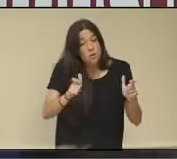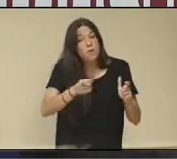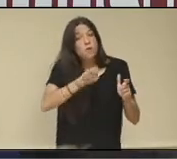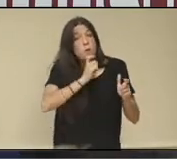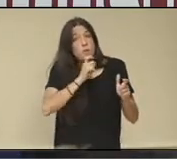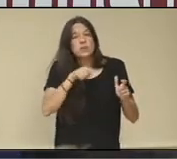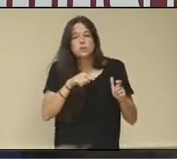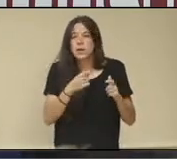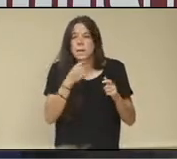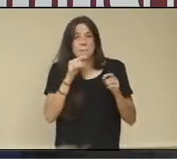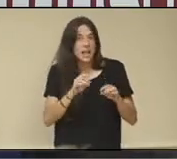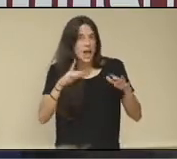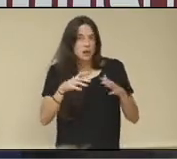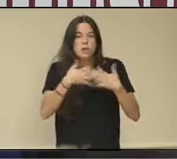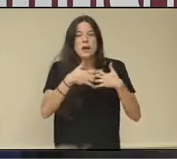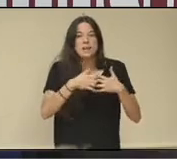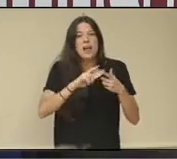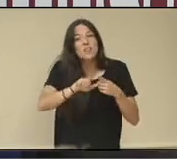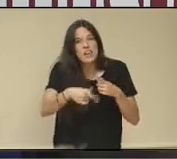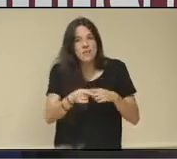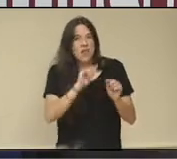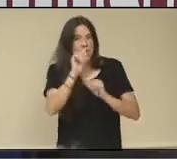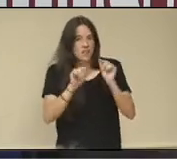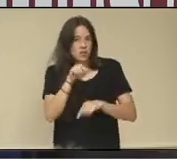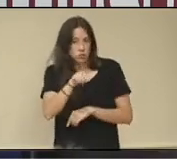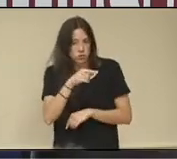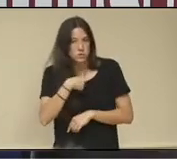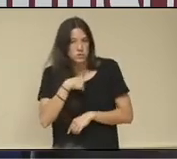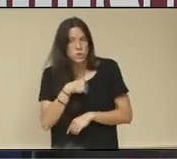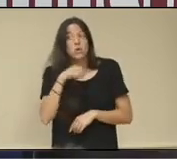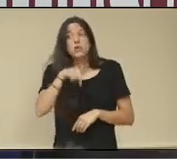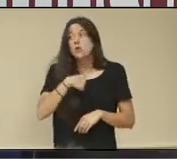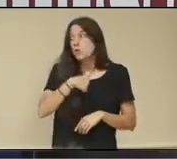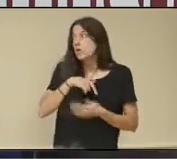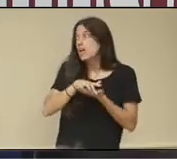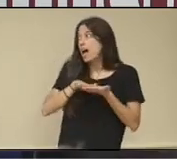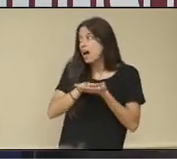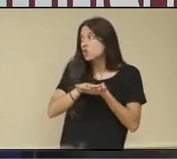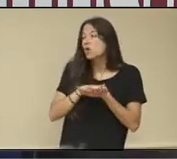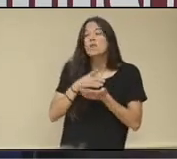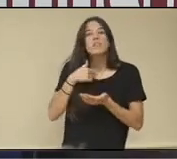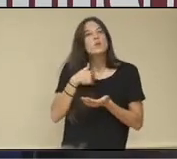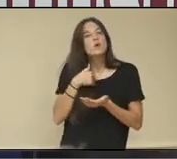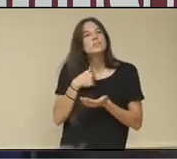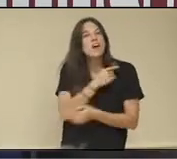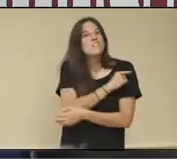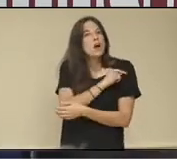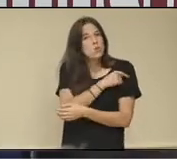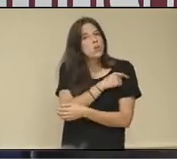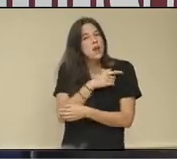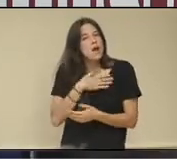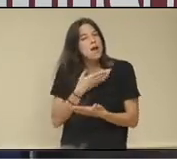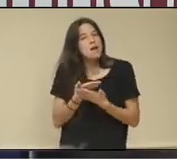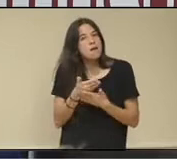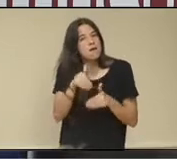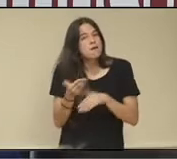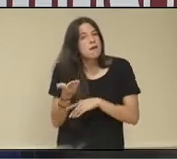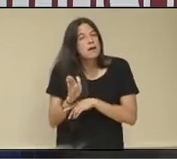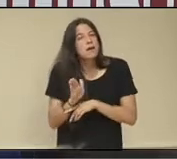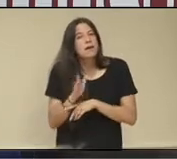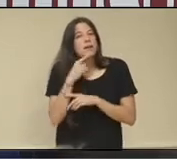derivada de virus. Y yo hablaré hoy de nuestro candidato a vacuna, que es un RNA autorreplicativo derivado